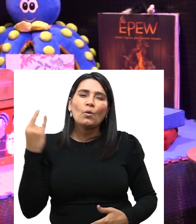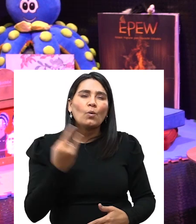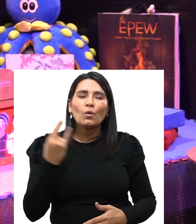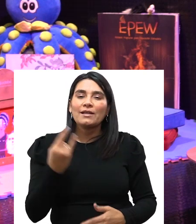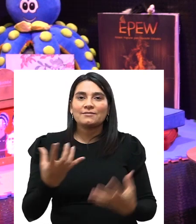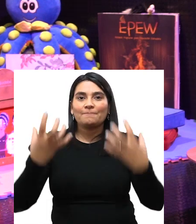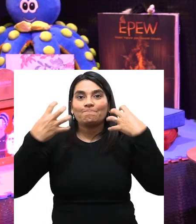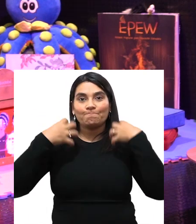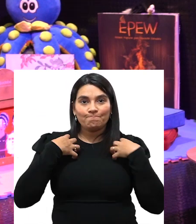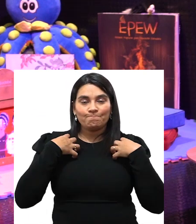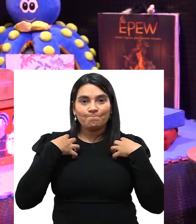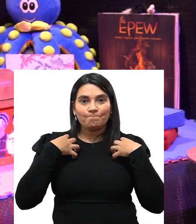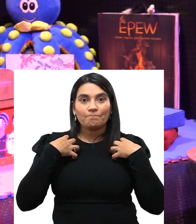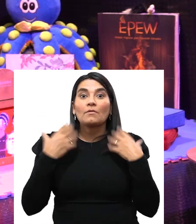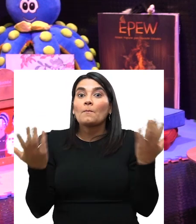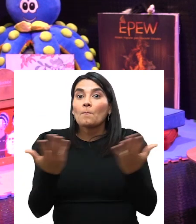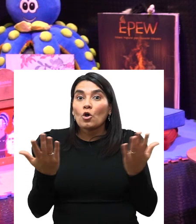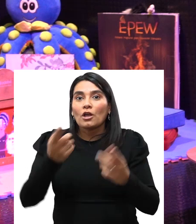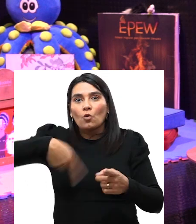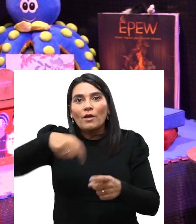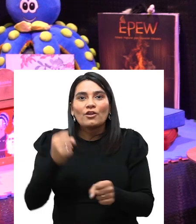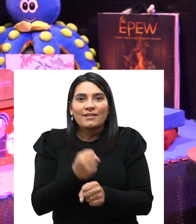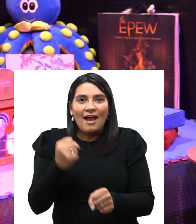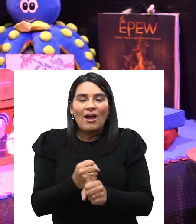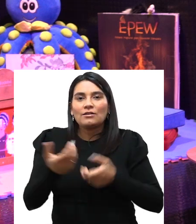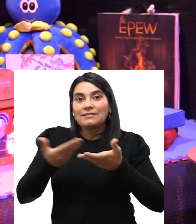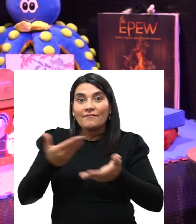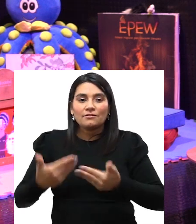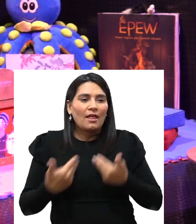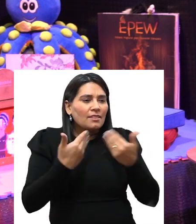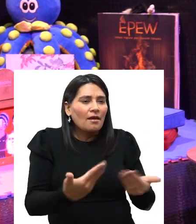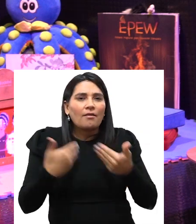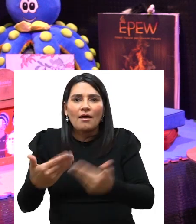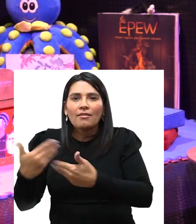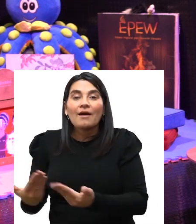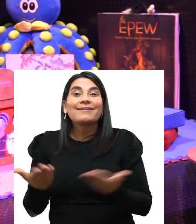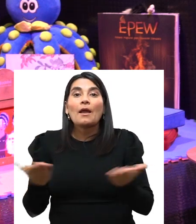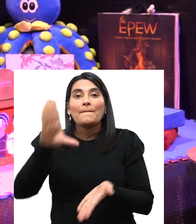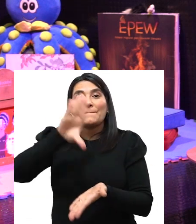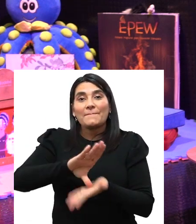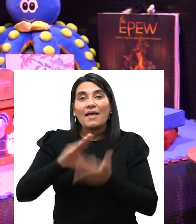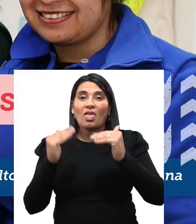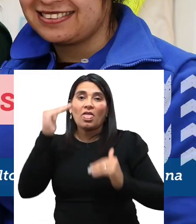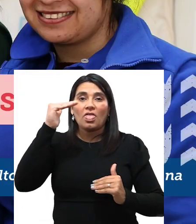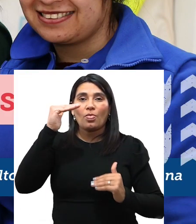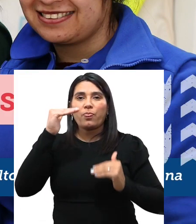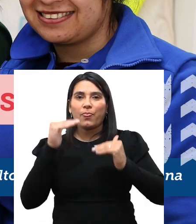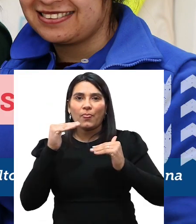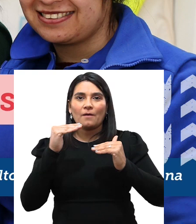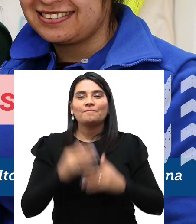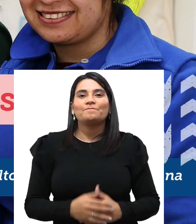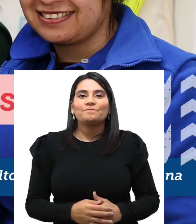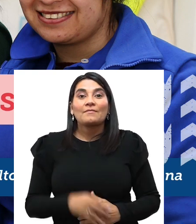misión, ya que con nuestro trabajo y servicio contribuimos a diario a que nuestro país sea menos desigual.